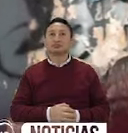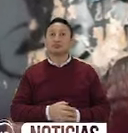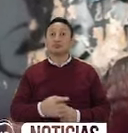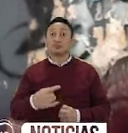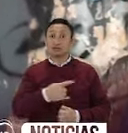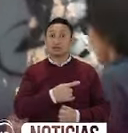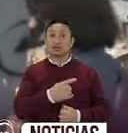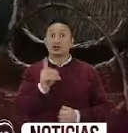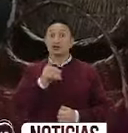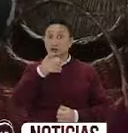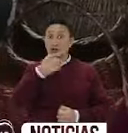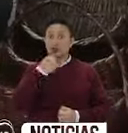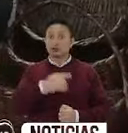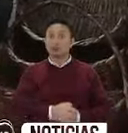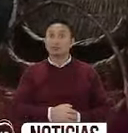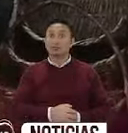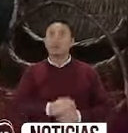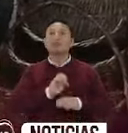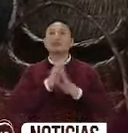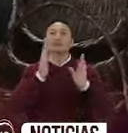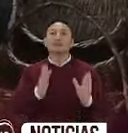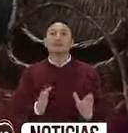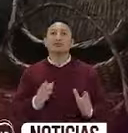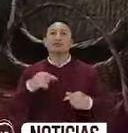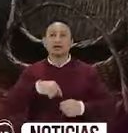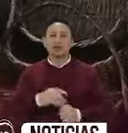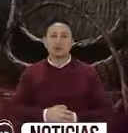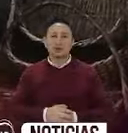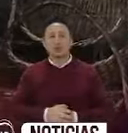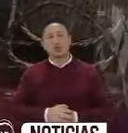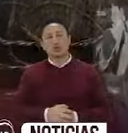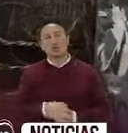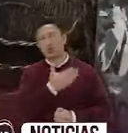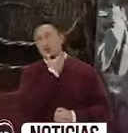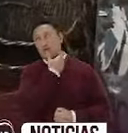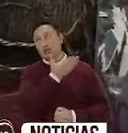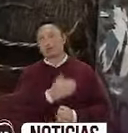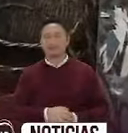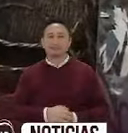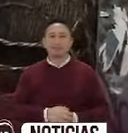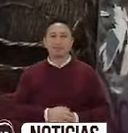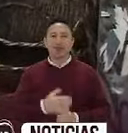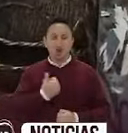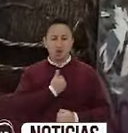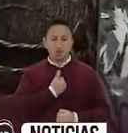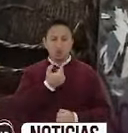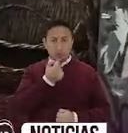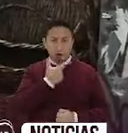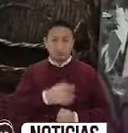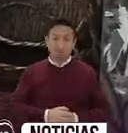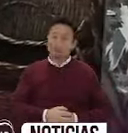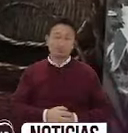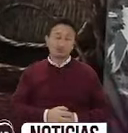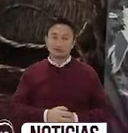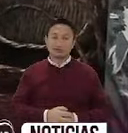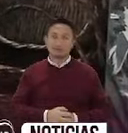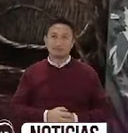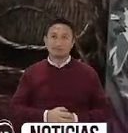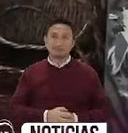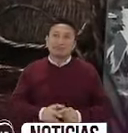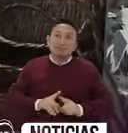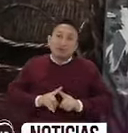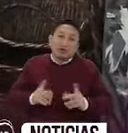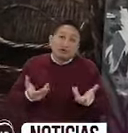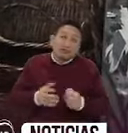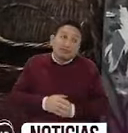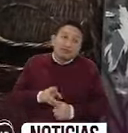ser así, como usted dice. Es que los ecuatorianos sí somos un poquito malcriados. Es malo automedicarse, digamos. Pero hay veces